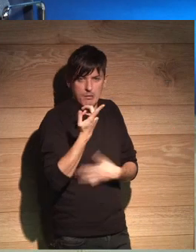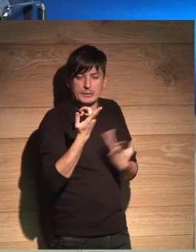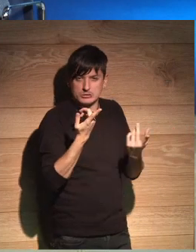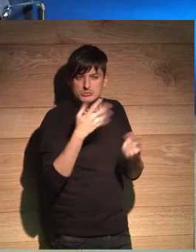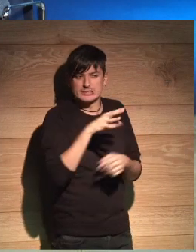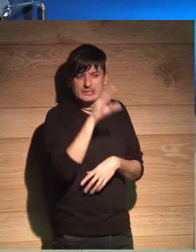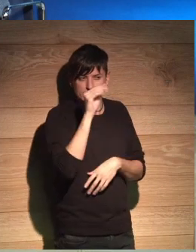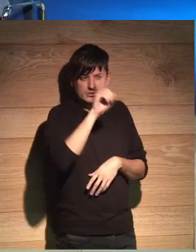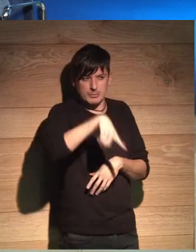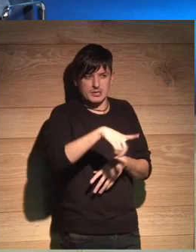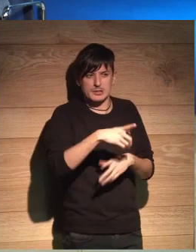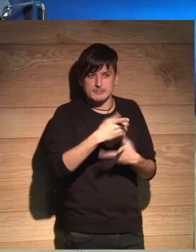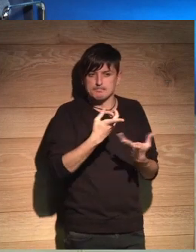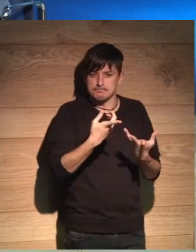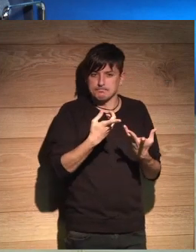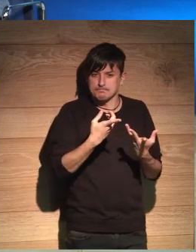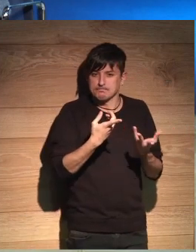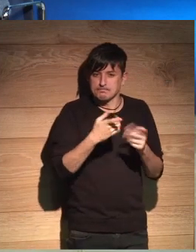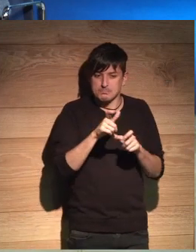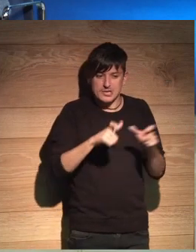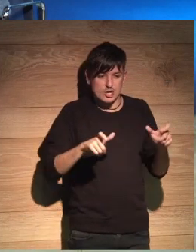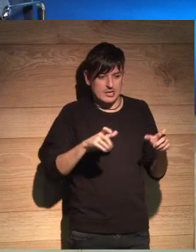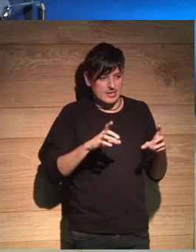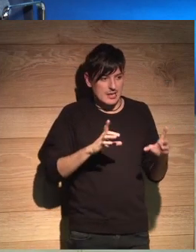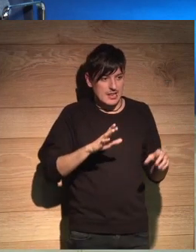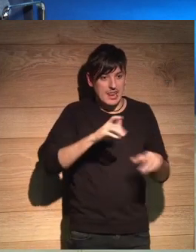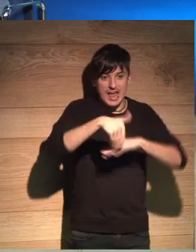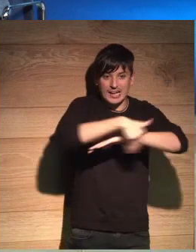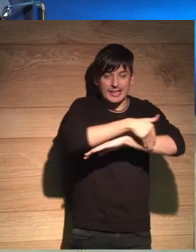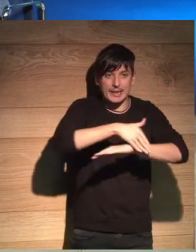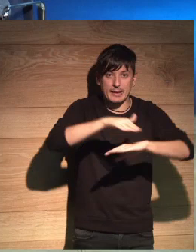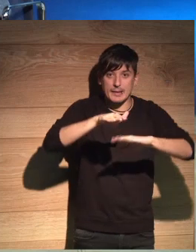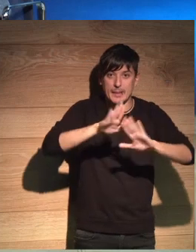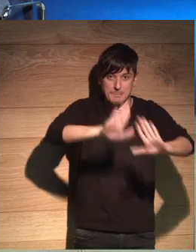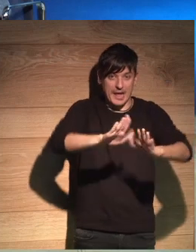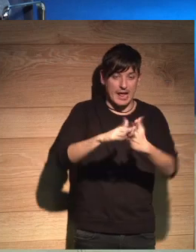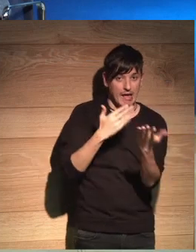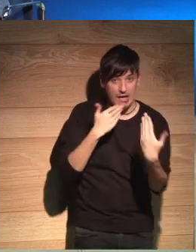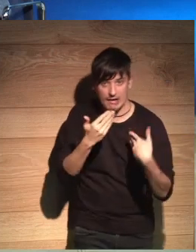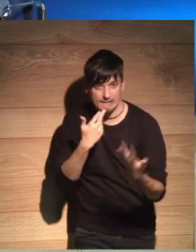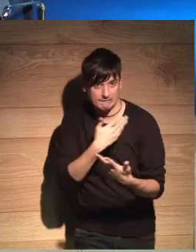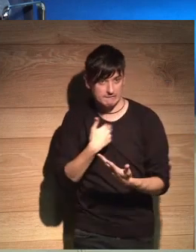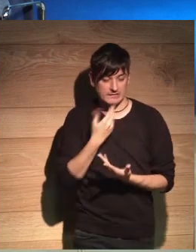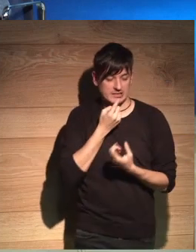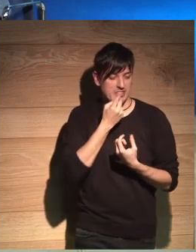entiendo también que también tienes mensajes de gente que te para por la calle, y eso es lo que te quiero preguntar, que compartas con nosotros. Te